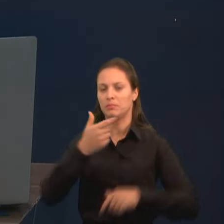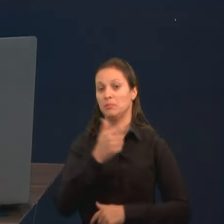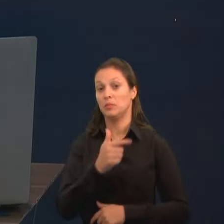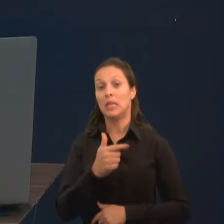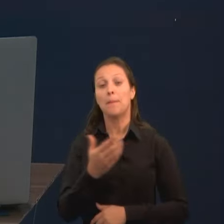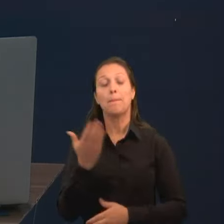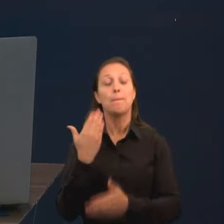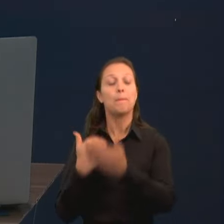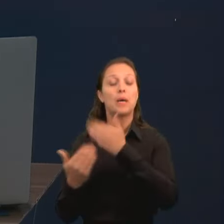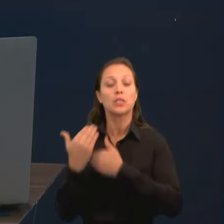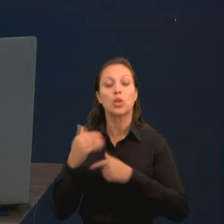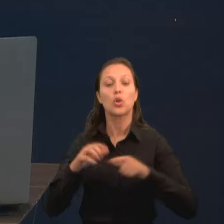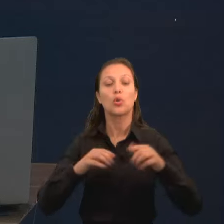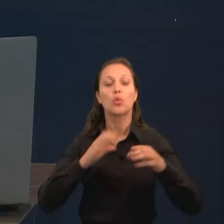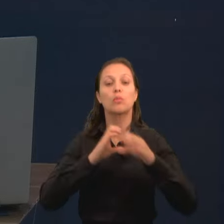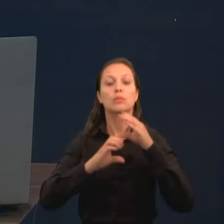televisión, los pocos medios de comunicación